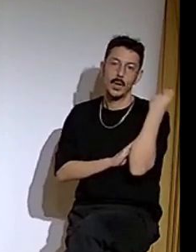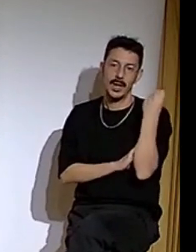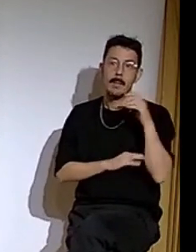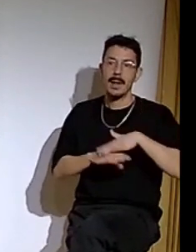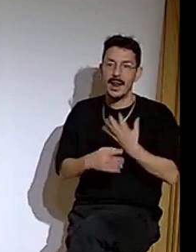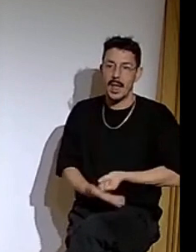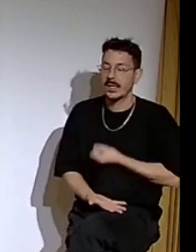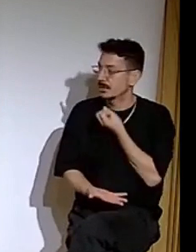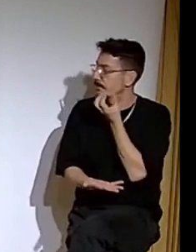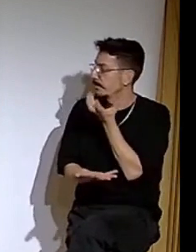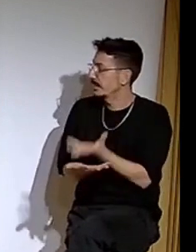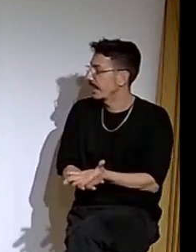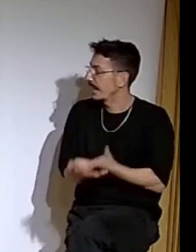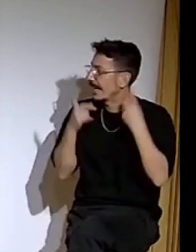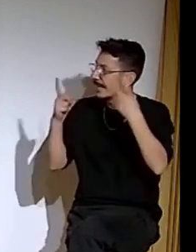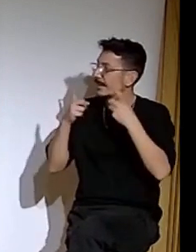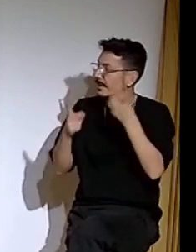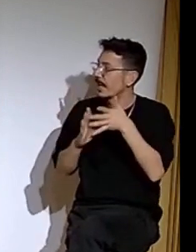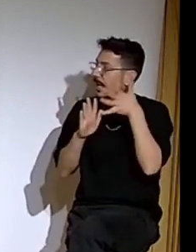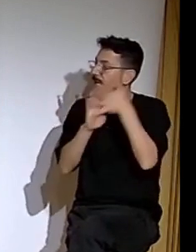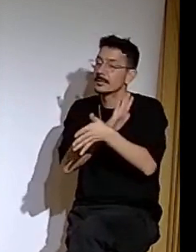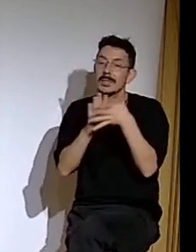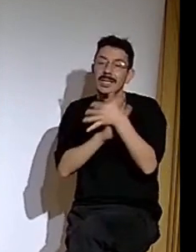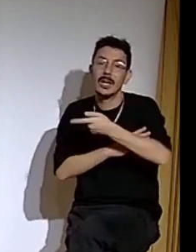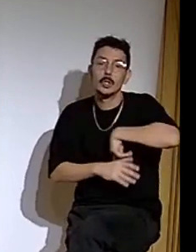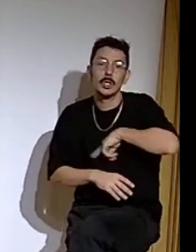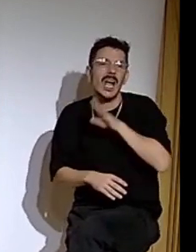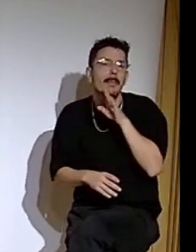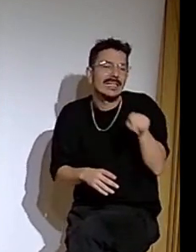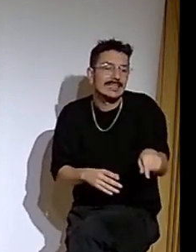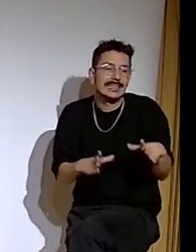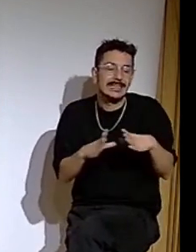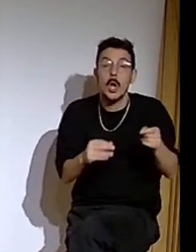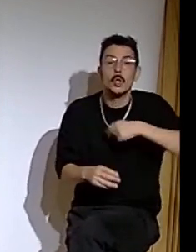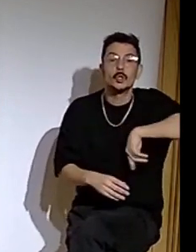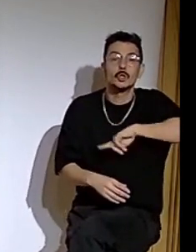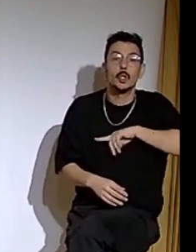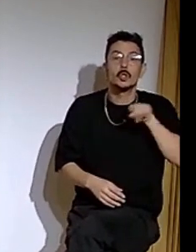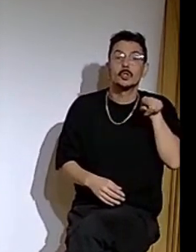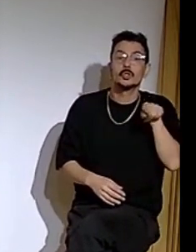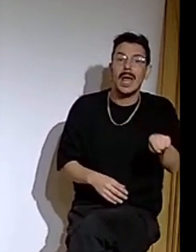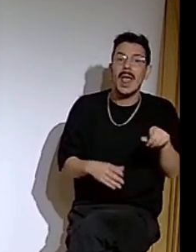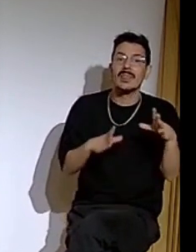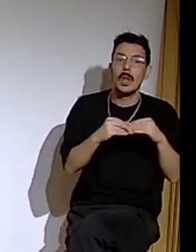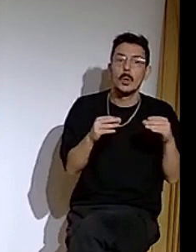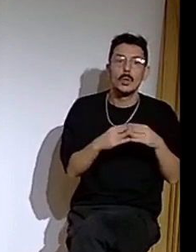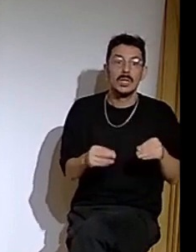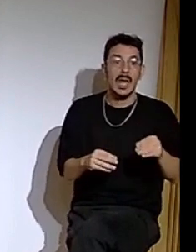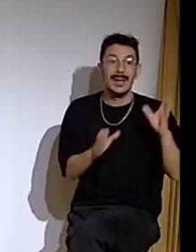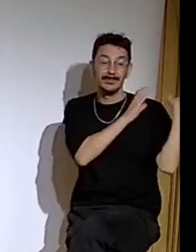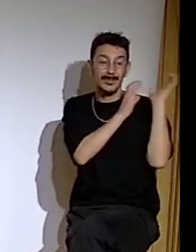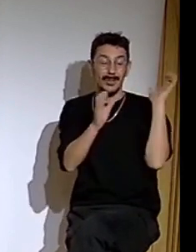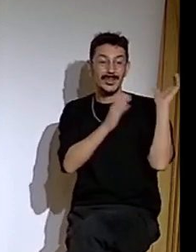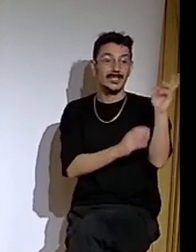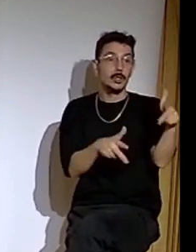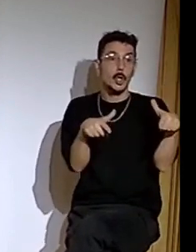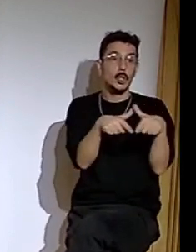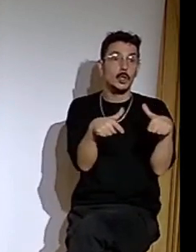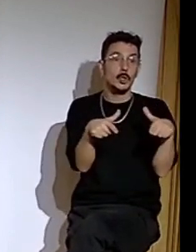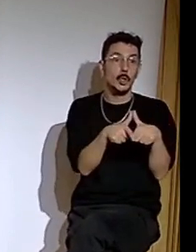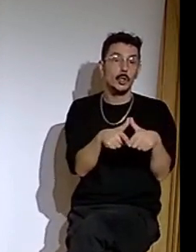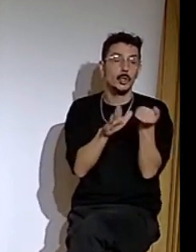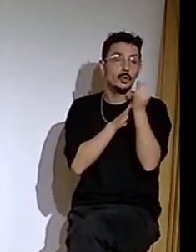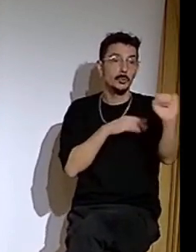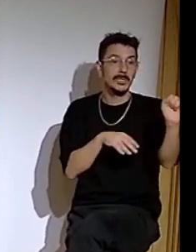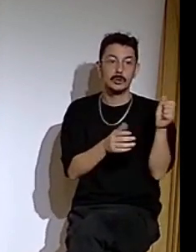expresar intentar explicar qué es lo que ha pasado nosotras en Andalucía no solo se procesionó el en sumiso como bien ha dicho